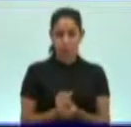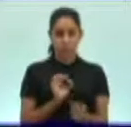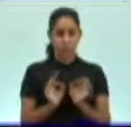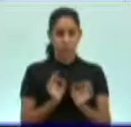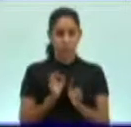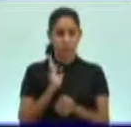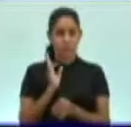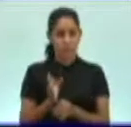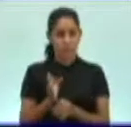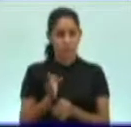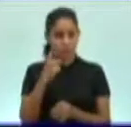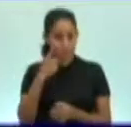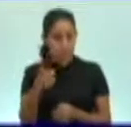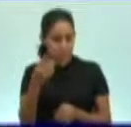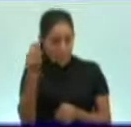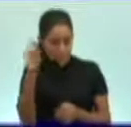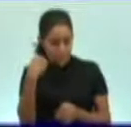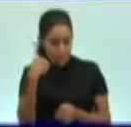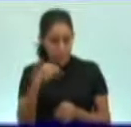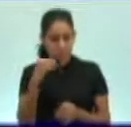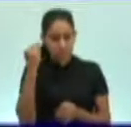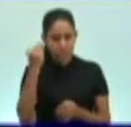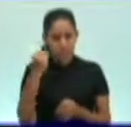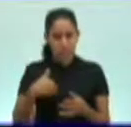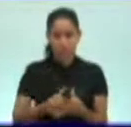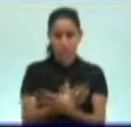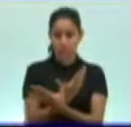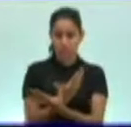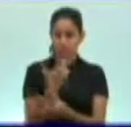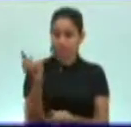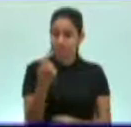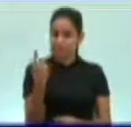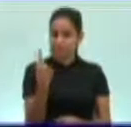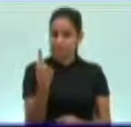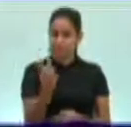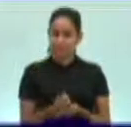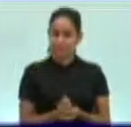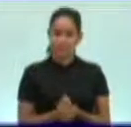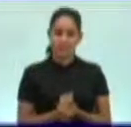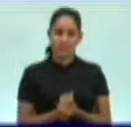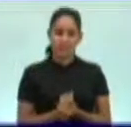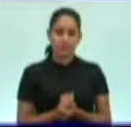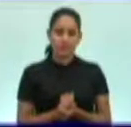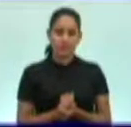y respeten a los símbolos nacionales.